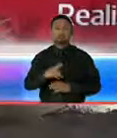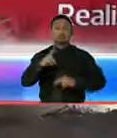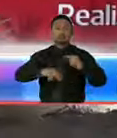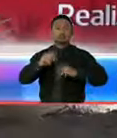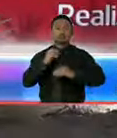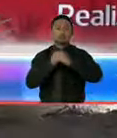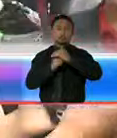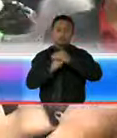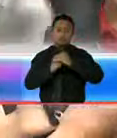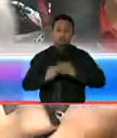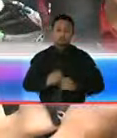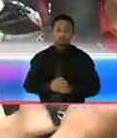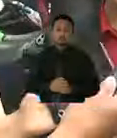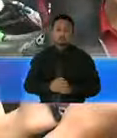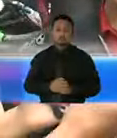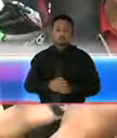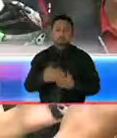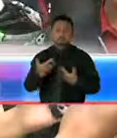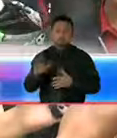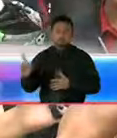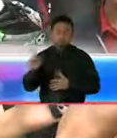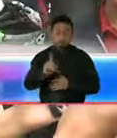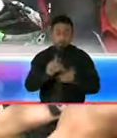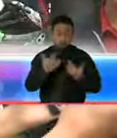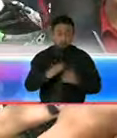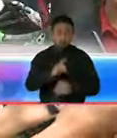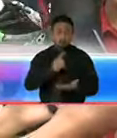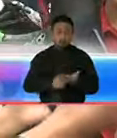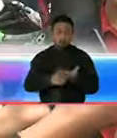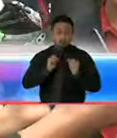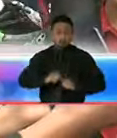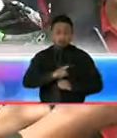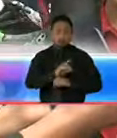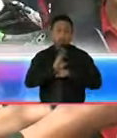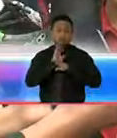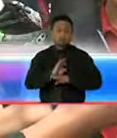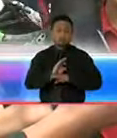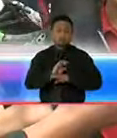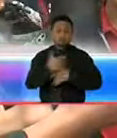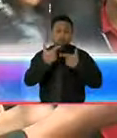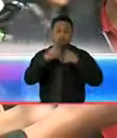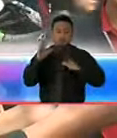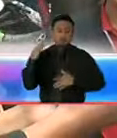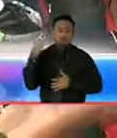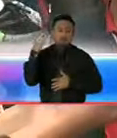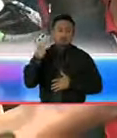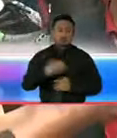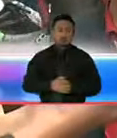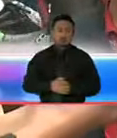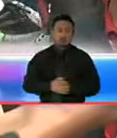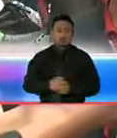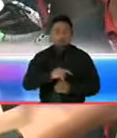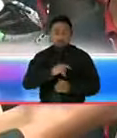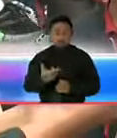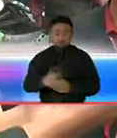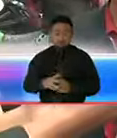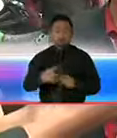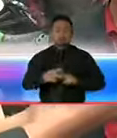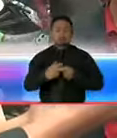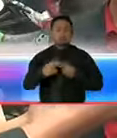del Metro de Quito. Hemos comparecido ante esta audiencia para rendir nuestra versión libre y voluntaria. Estamos en etapa de